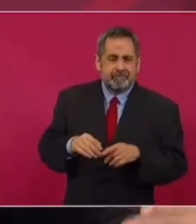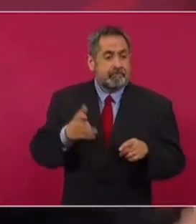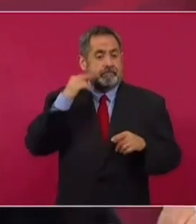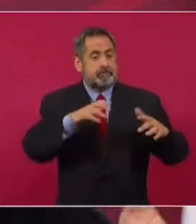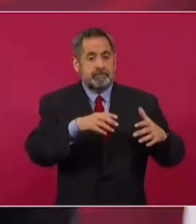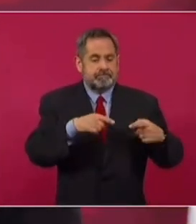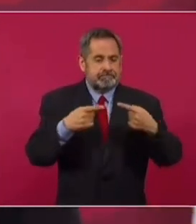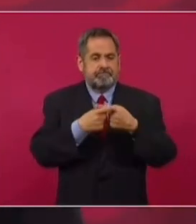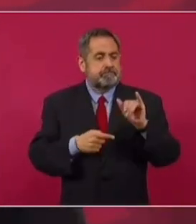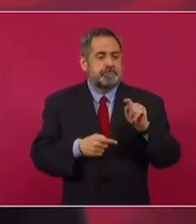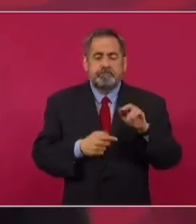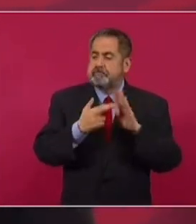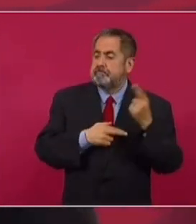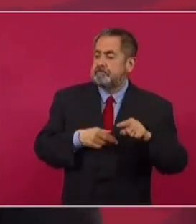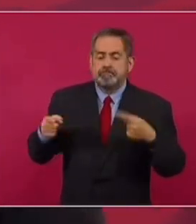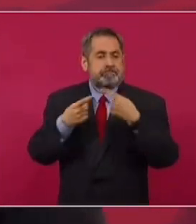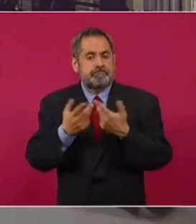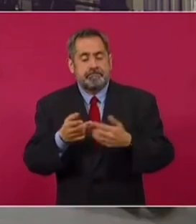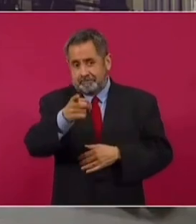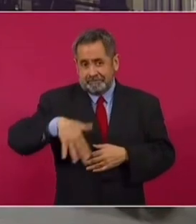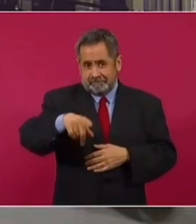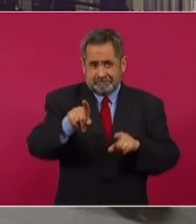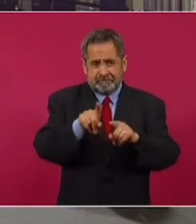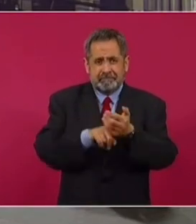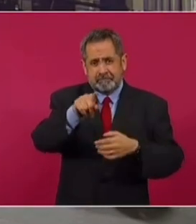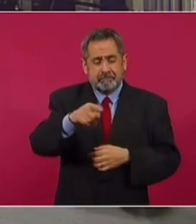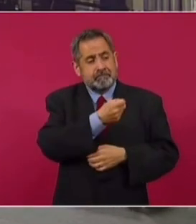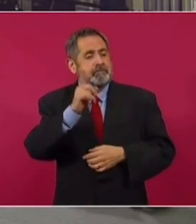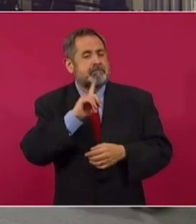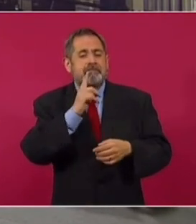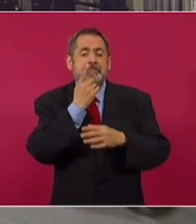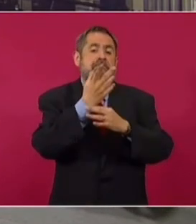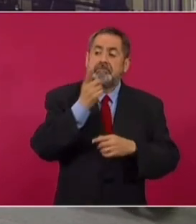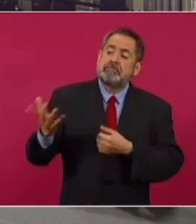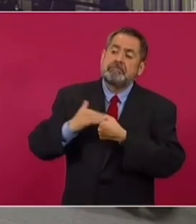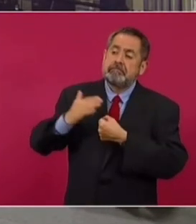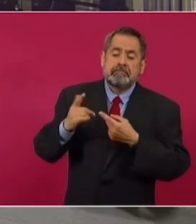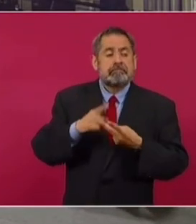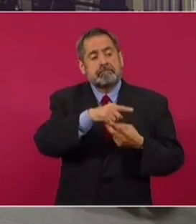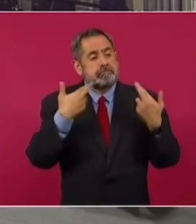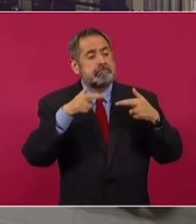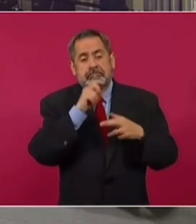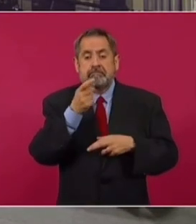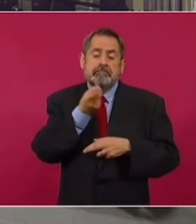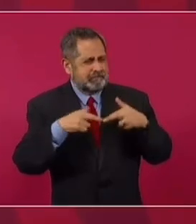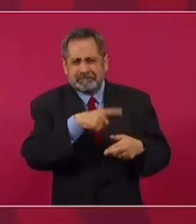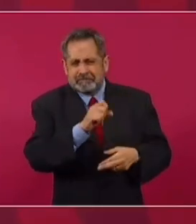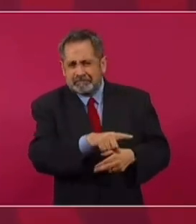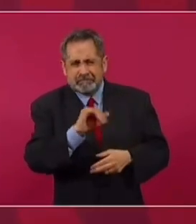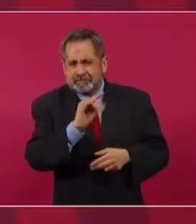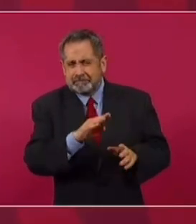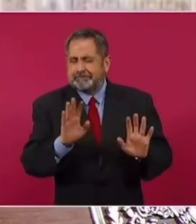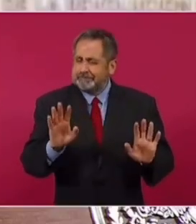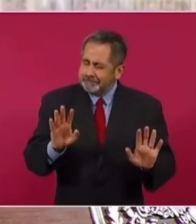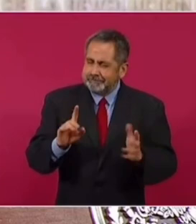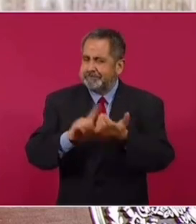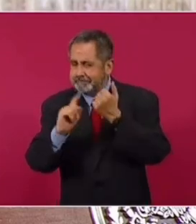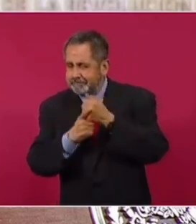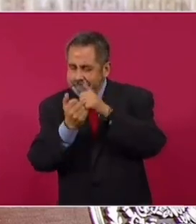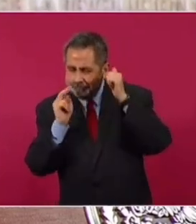posturas encontradas. Y de ahí eran los estudiantes que dicen que fueron acosados. Sí, sí, sí. Y maestras, y maestros. Entonces hay que ver las